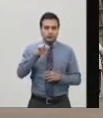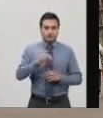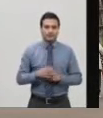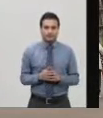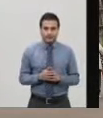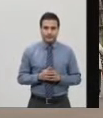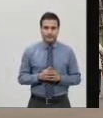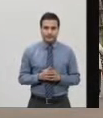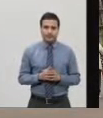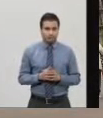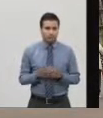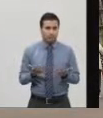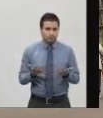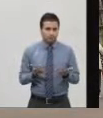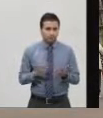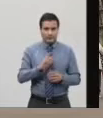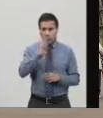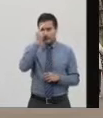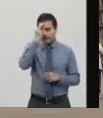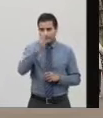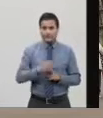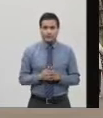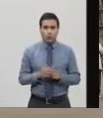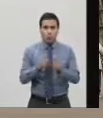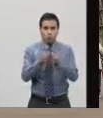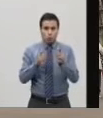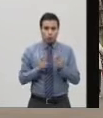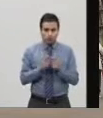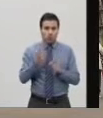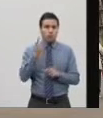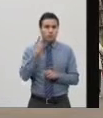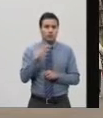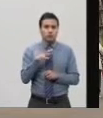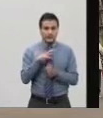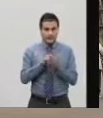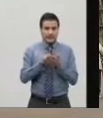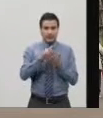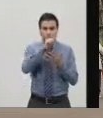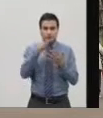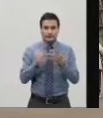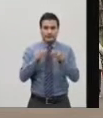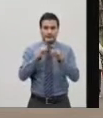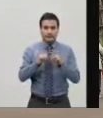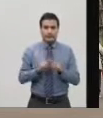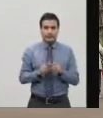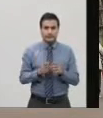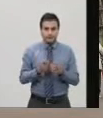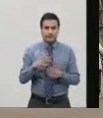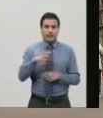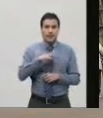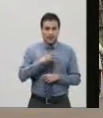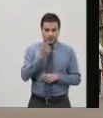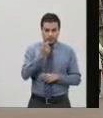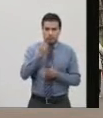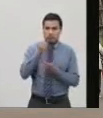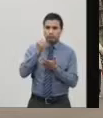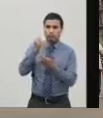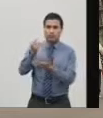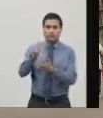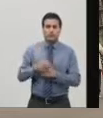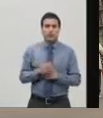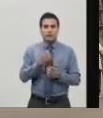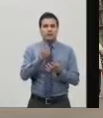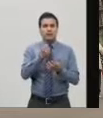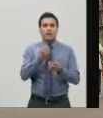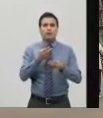a las que tienen derecho los partidos políticos y, por tanto, estas provienen del erario público, por lo cual nos parece